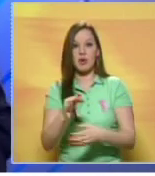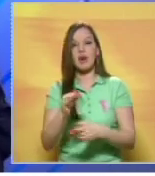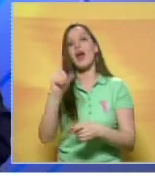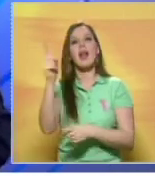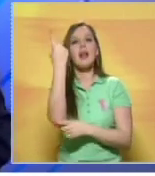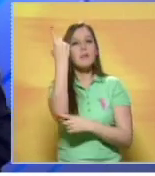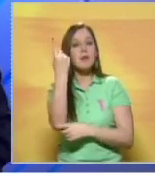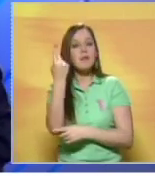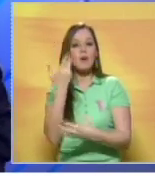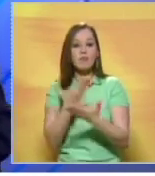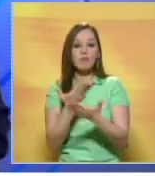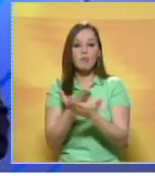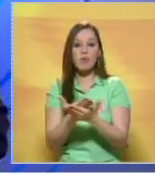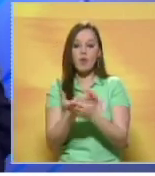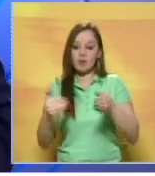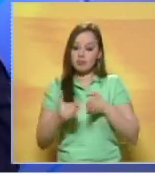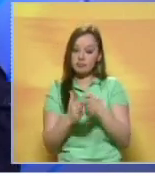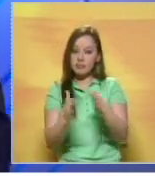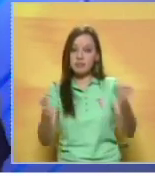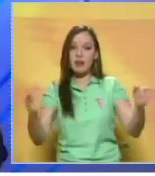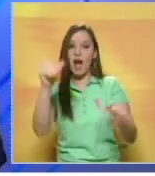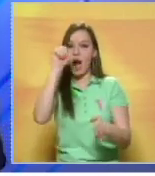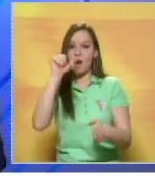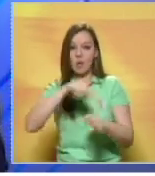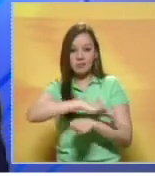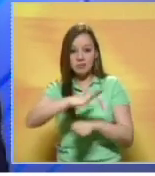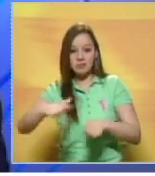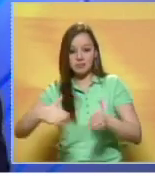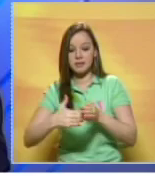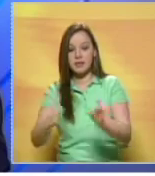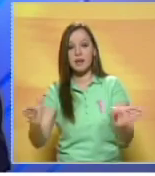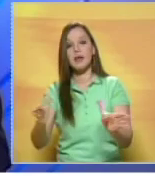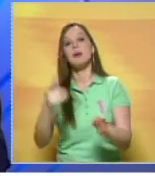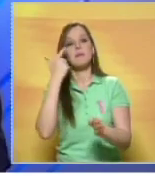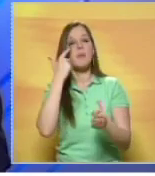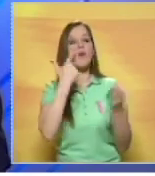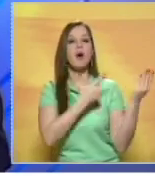paso interoceánico. Siria Miranda, de nuestro canal aliado en Panamá,